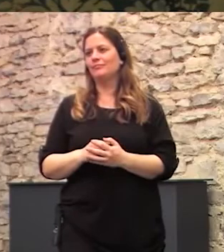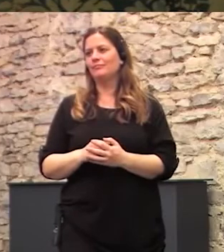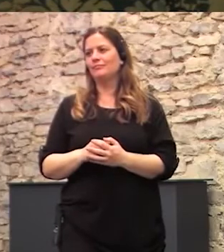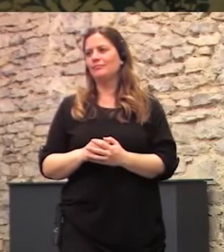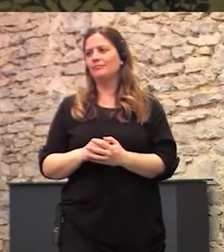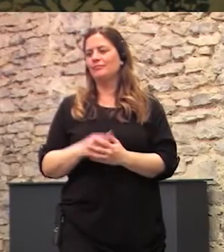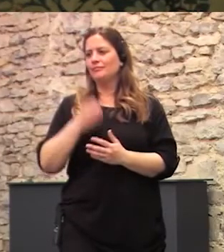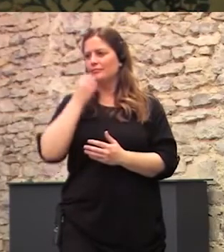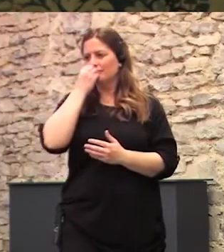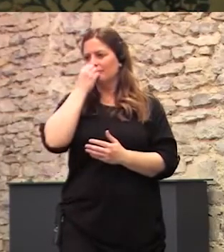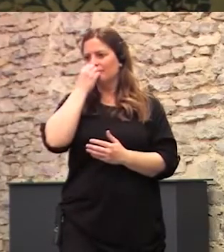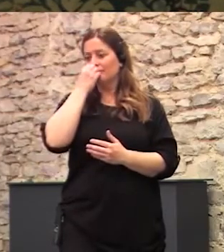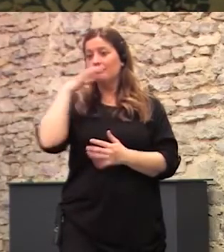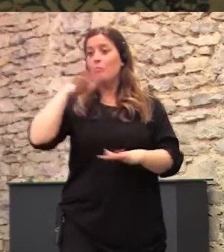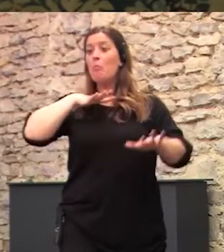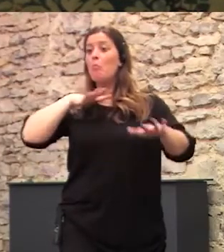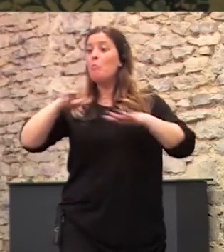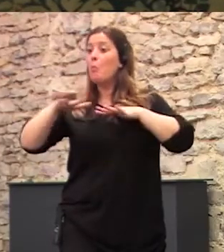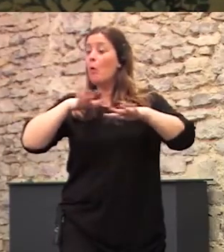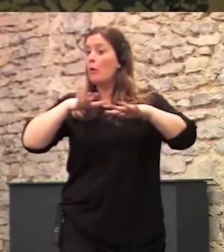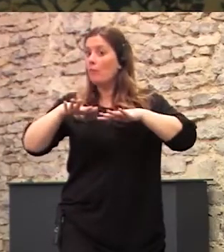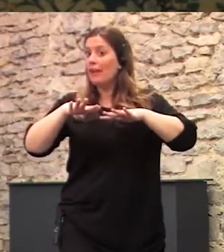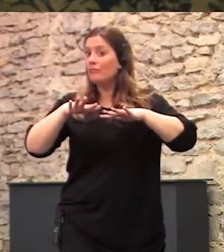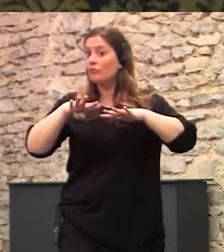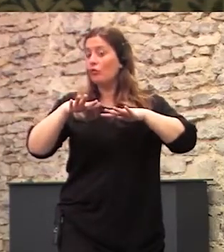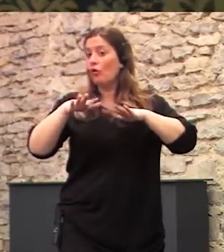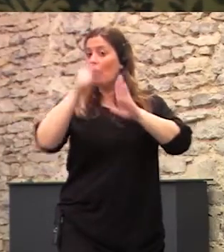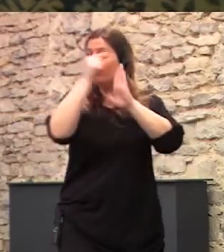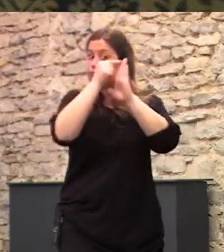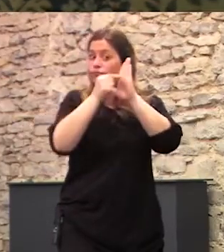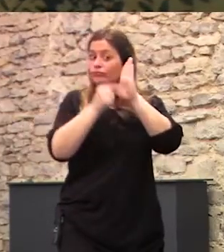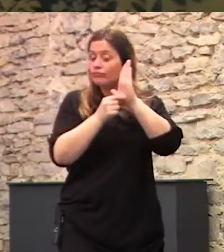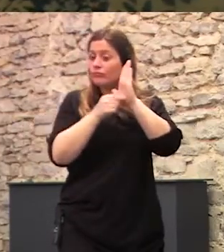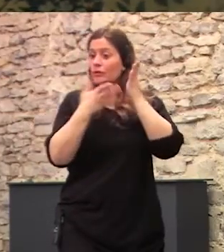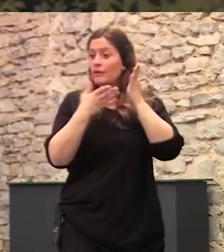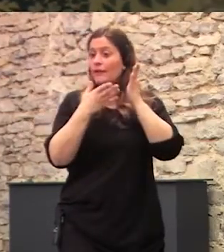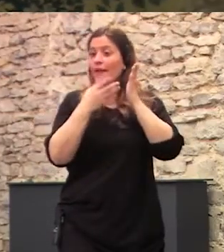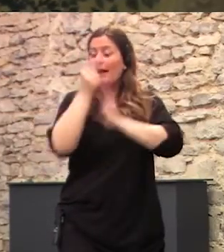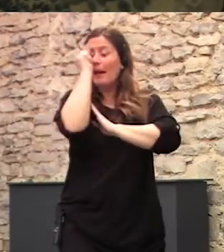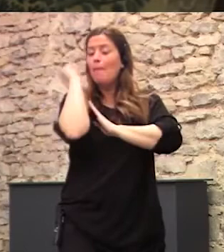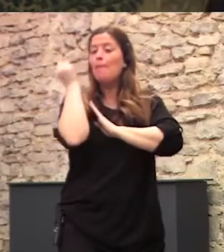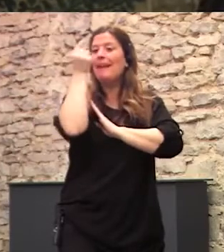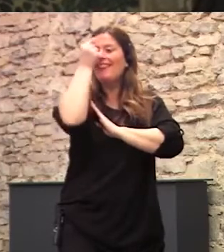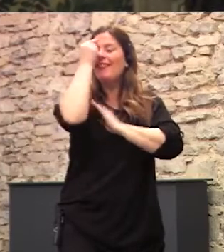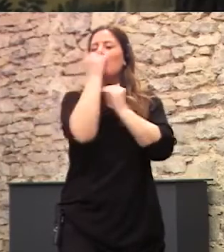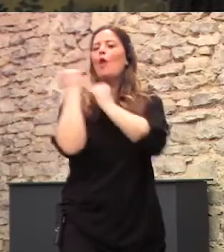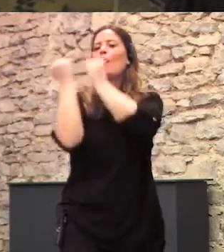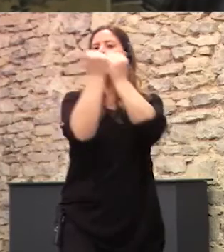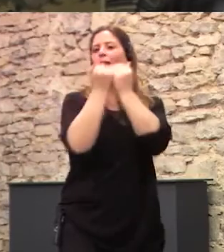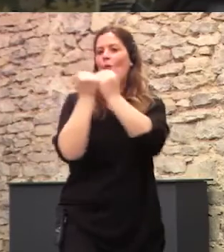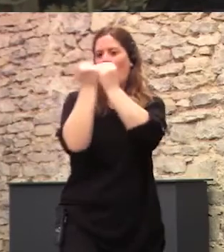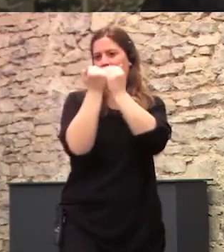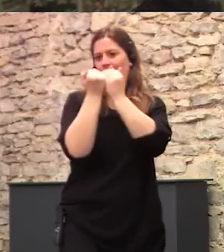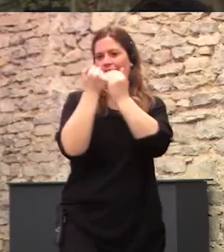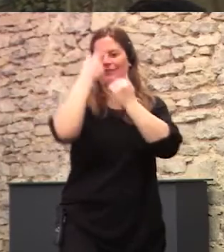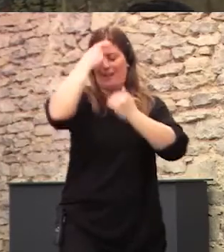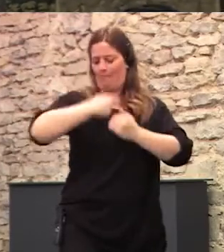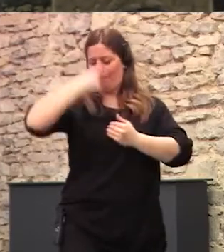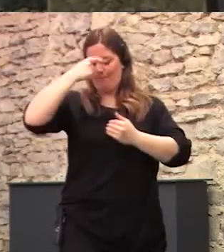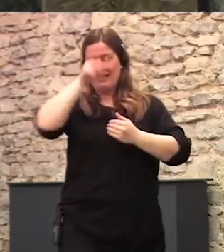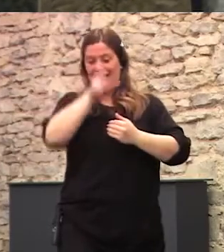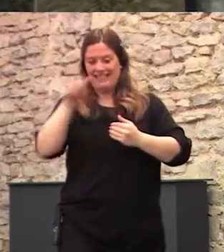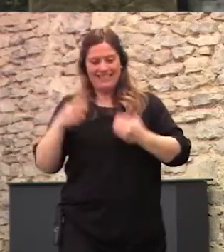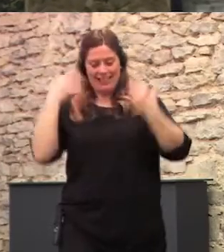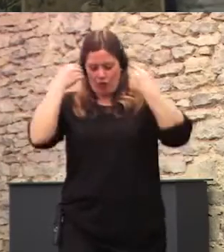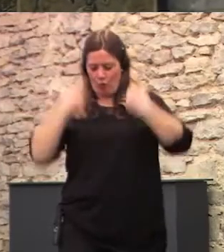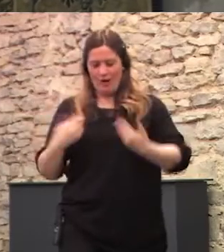Los fundamentos de este movimiento, bueno, el principio de igualdad entre todos los seres humanos contenido en el Corán es categórico,